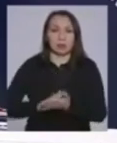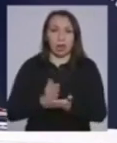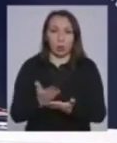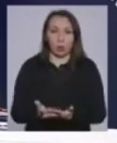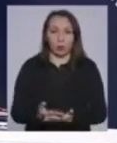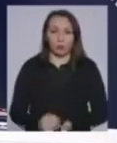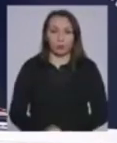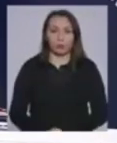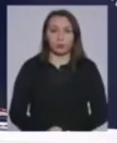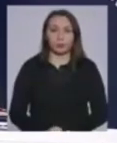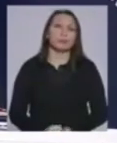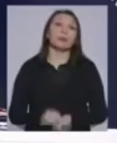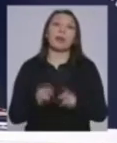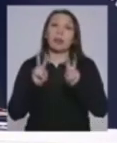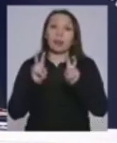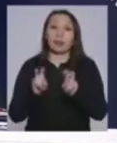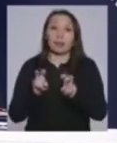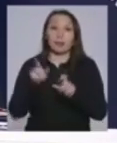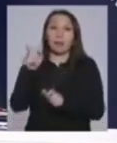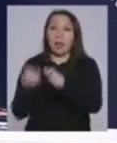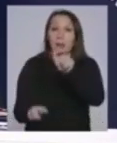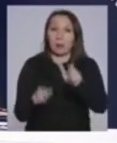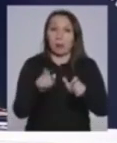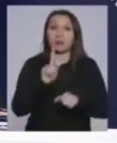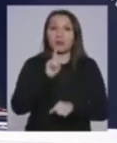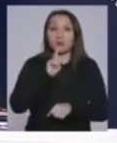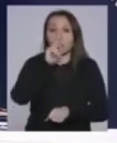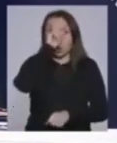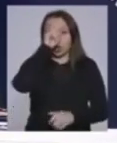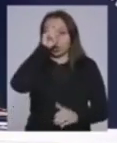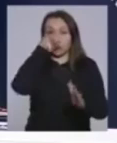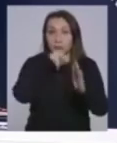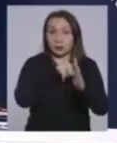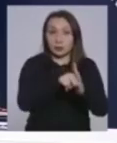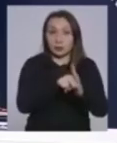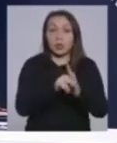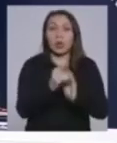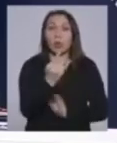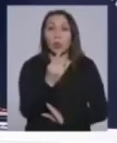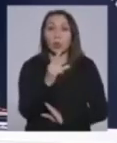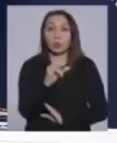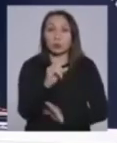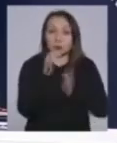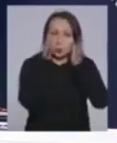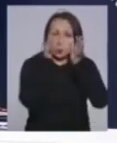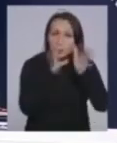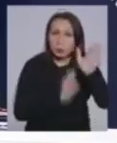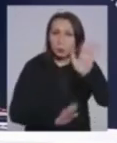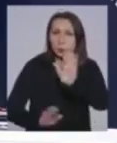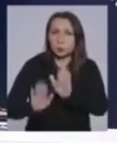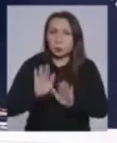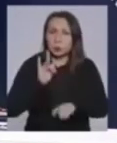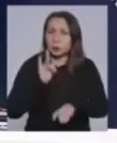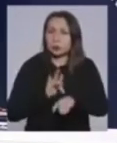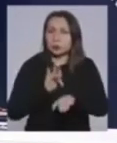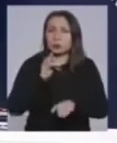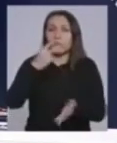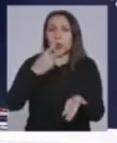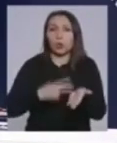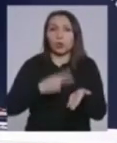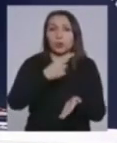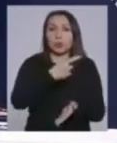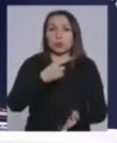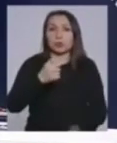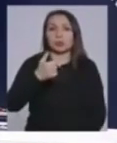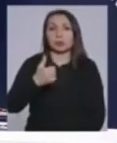Salud. En relación a las personas que se encuentran hospitalizadas en una unidad de cuidados intensivos, se encuentran